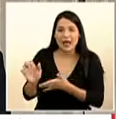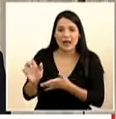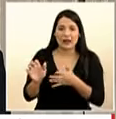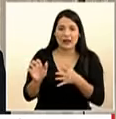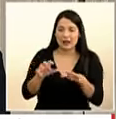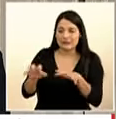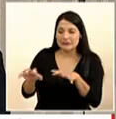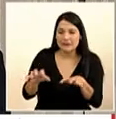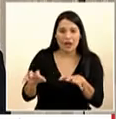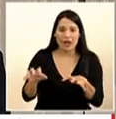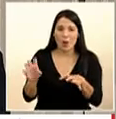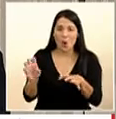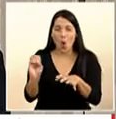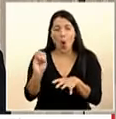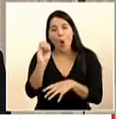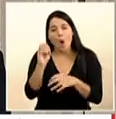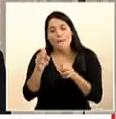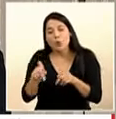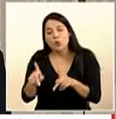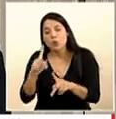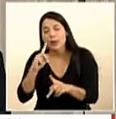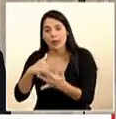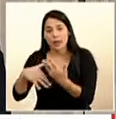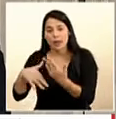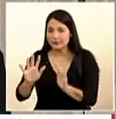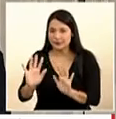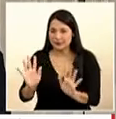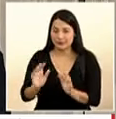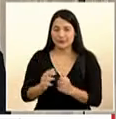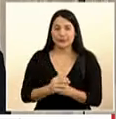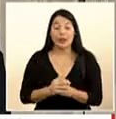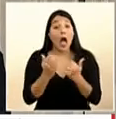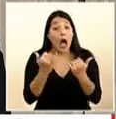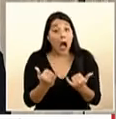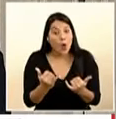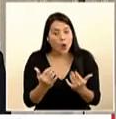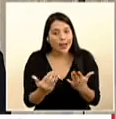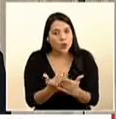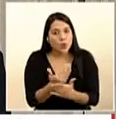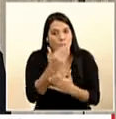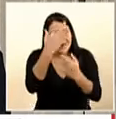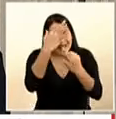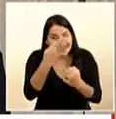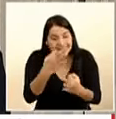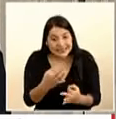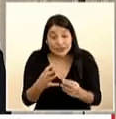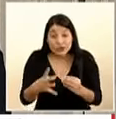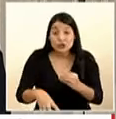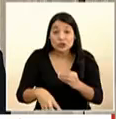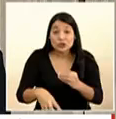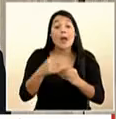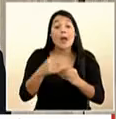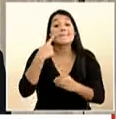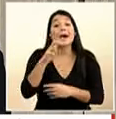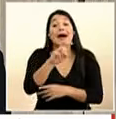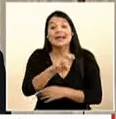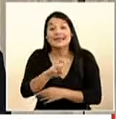muy importante decir estas restricciones que hemos anunciado son para el tránsito y el transporte